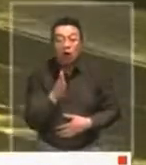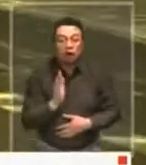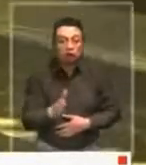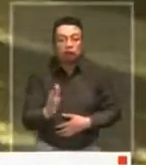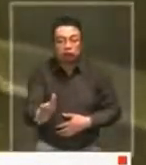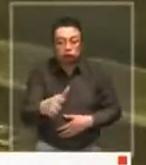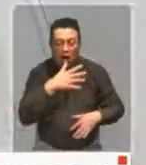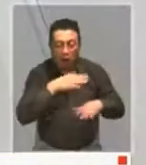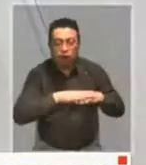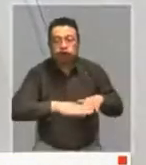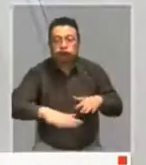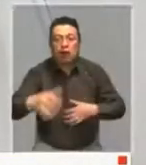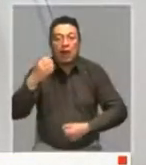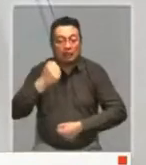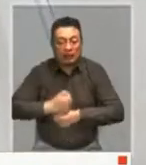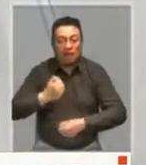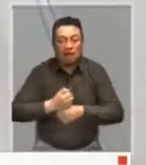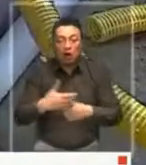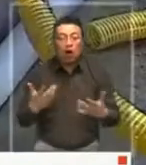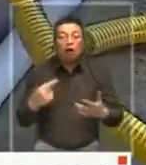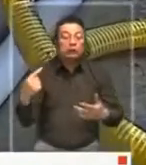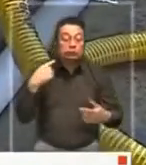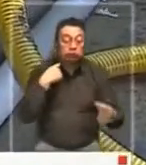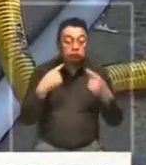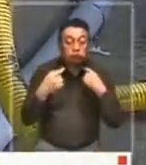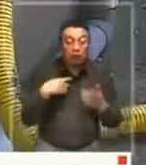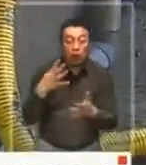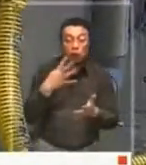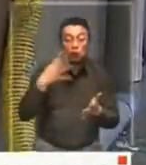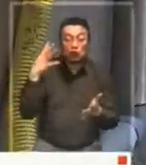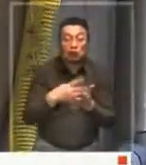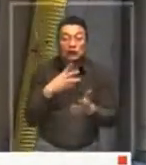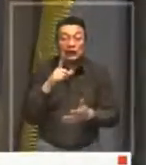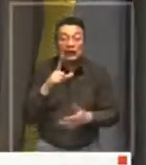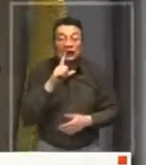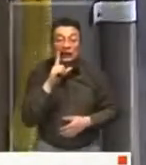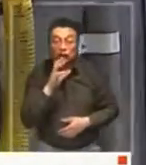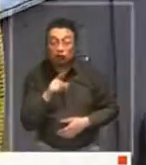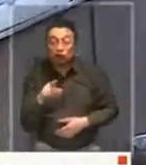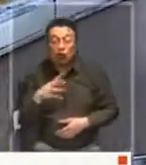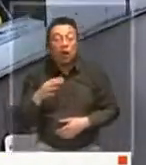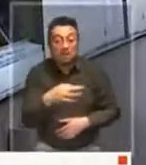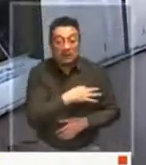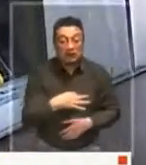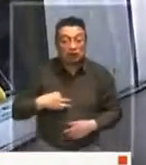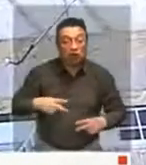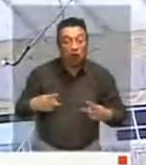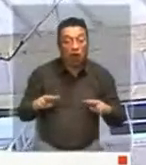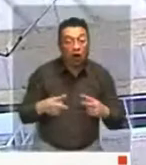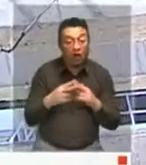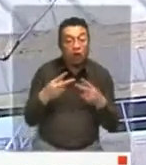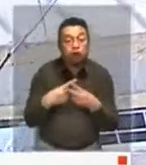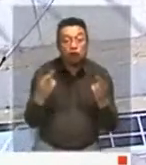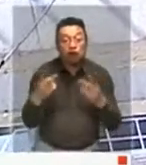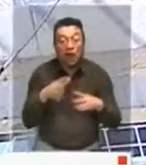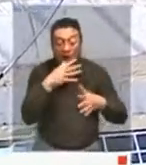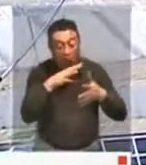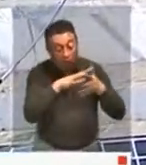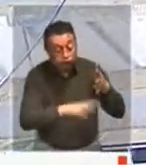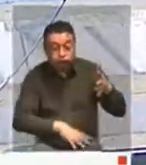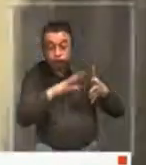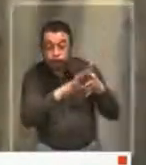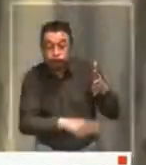la vía. Los trabajos han impedido que caigan unos 4.000 litros. Según el Ministerio de Obras Públicas, las filtraciones se han